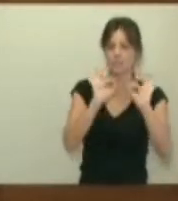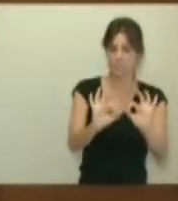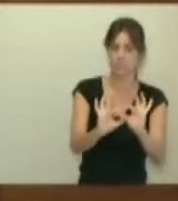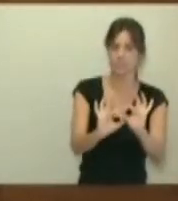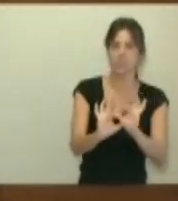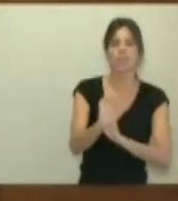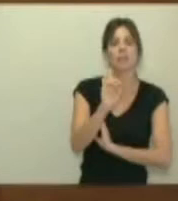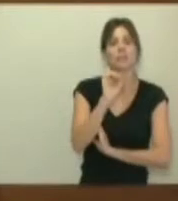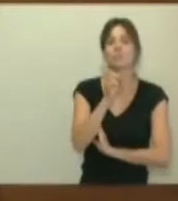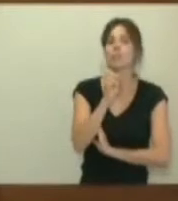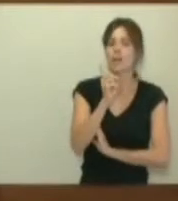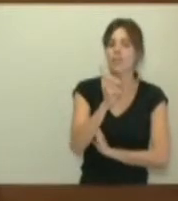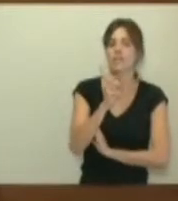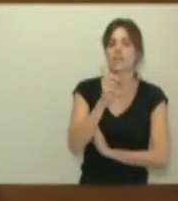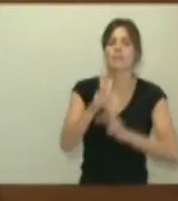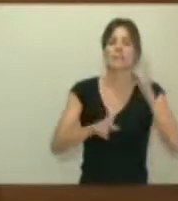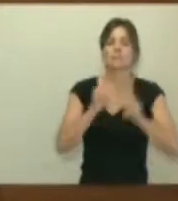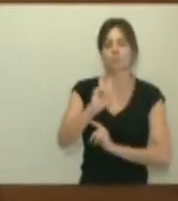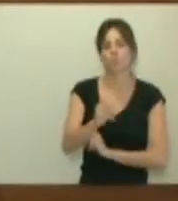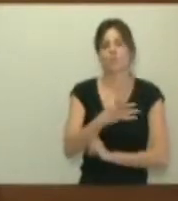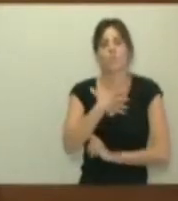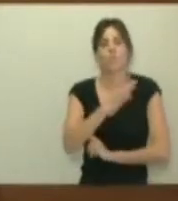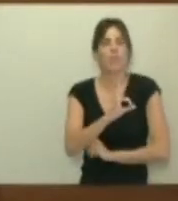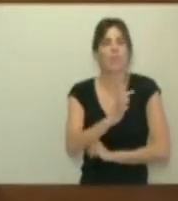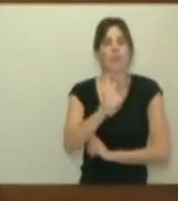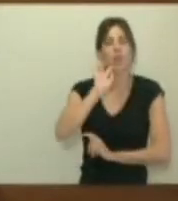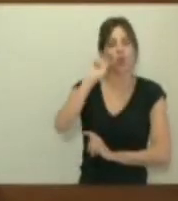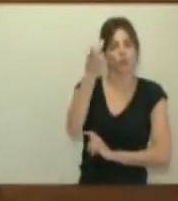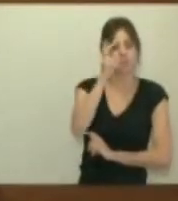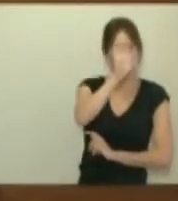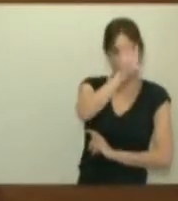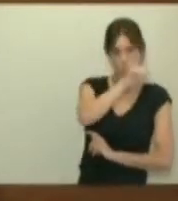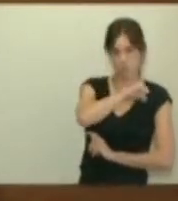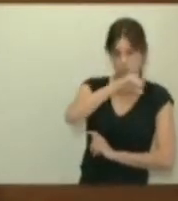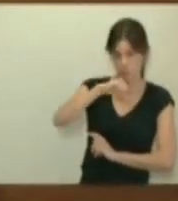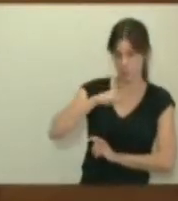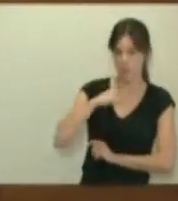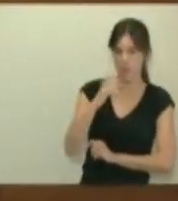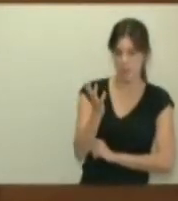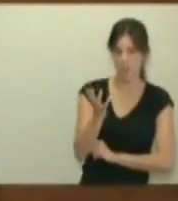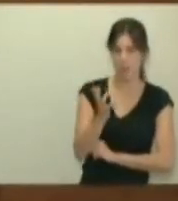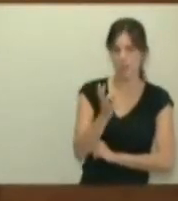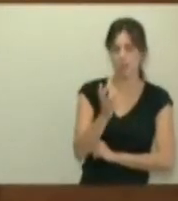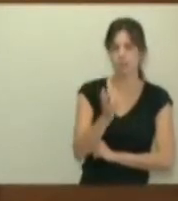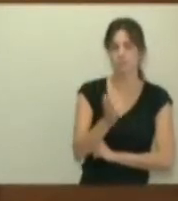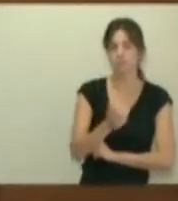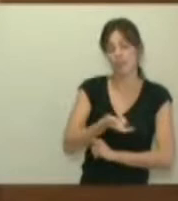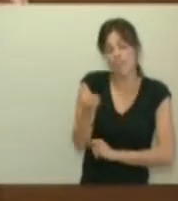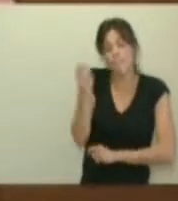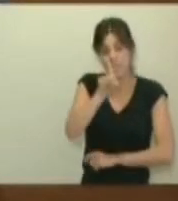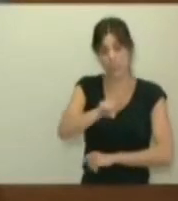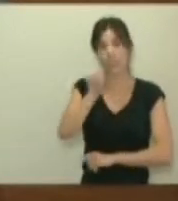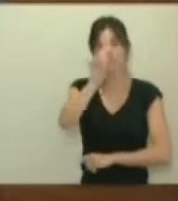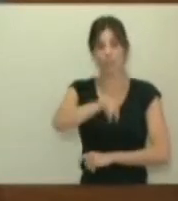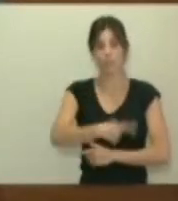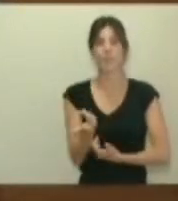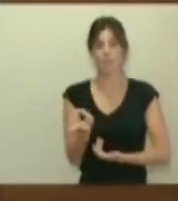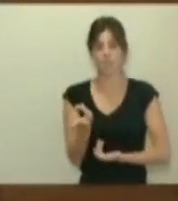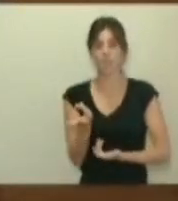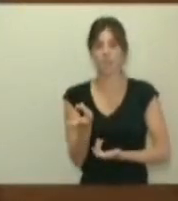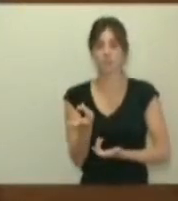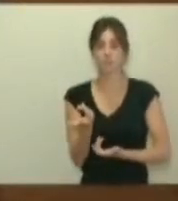poner esa referencia. Pondré la referencia de una comunidad autónoma bastante similar o en algunos puntos